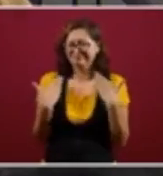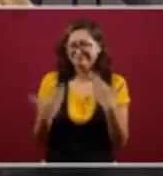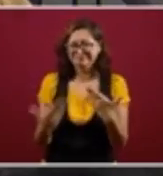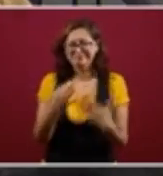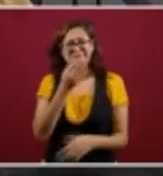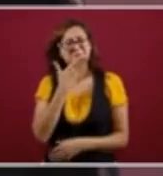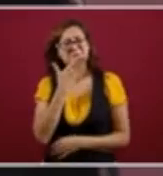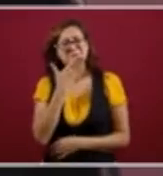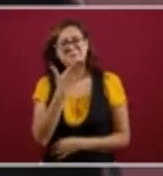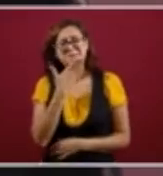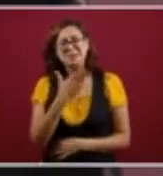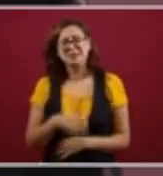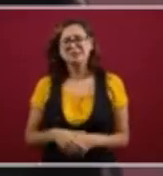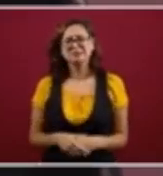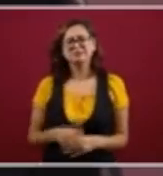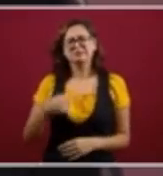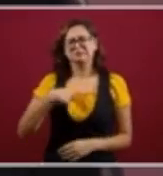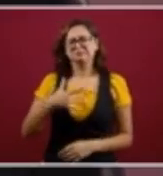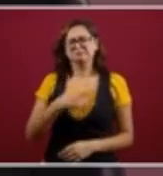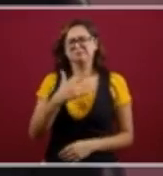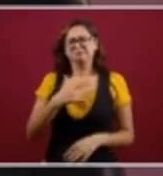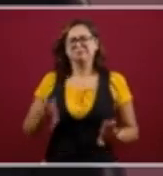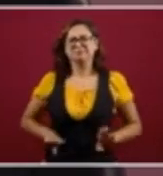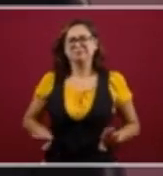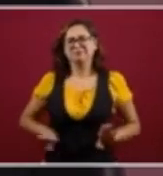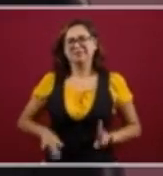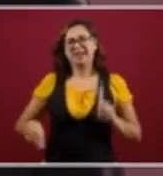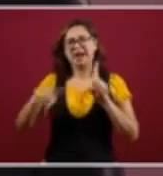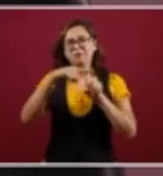yo estoy optimista.